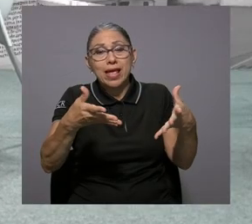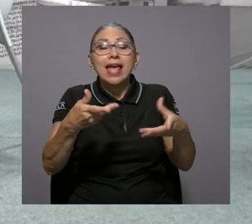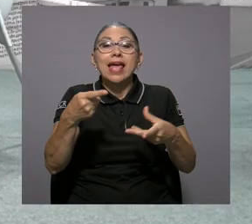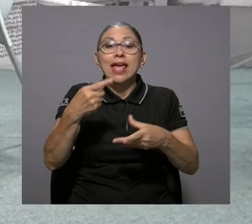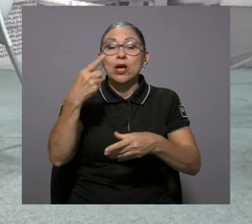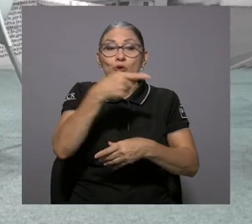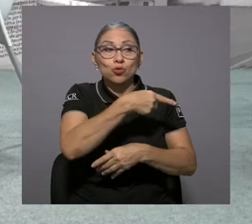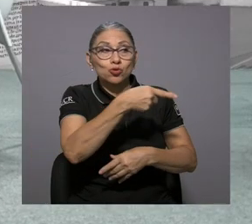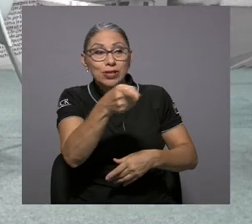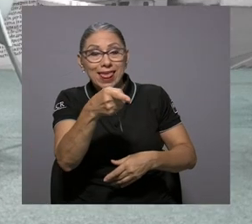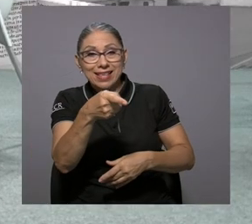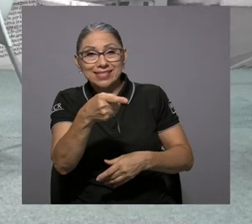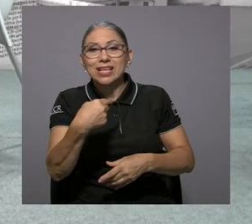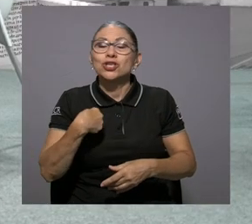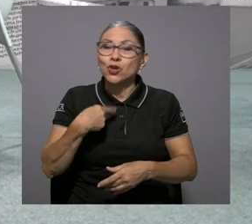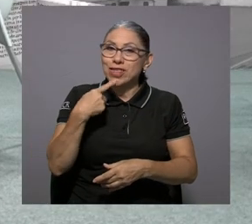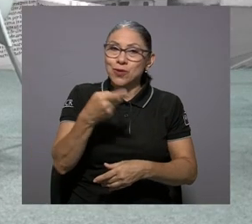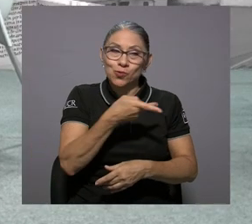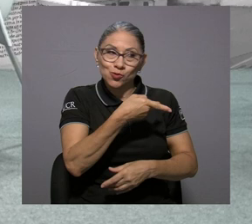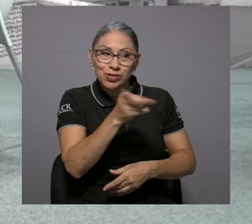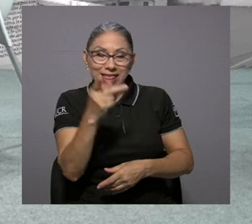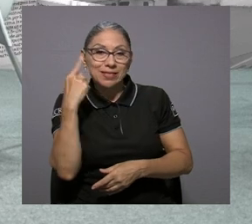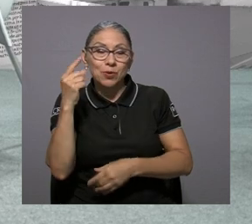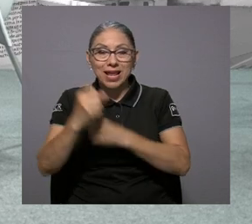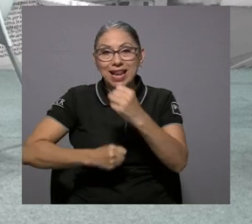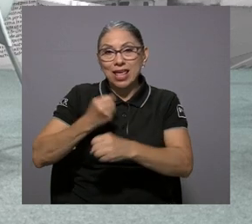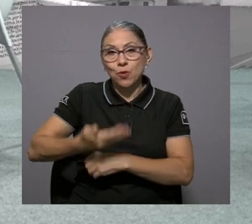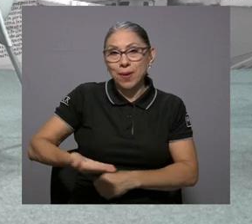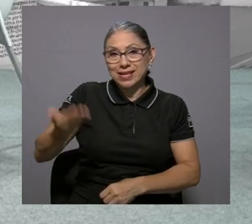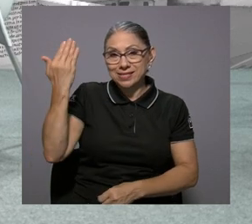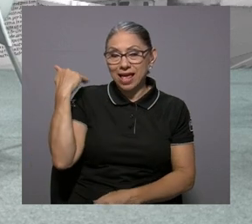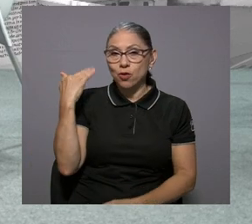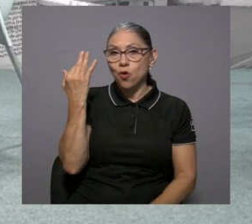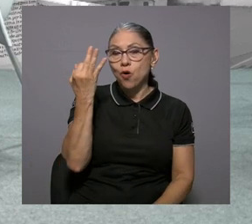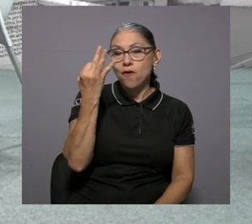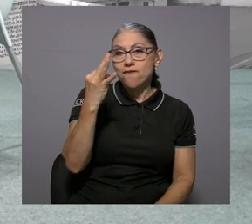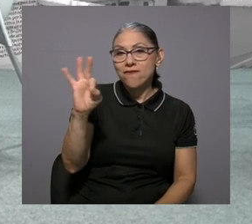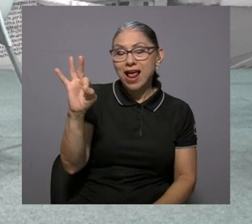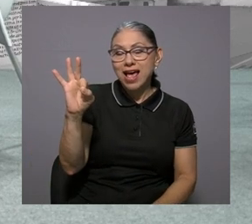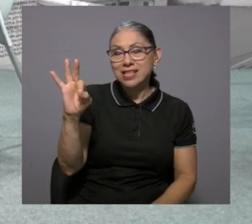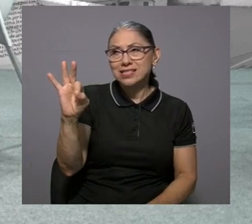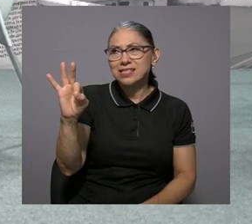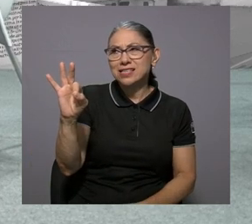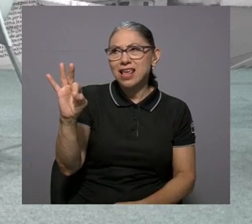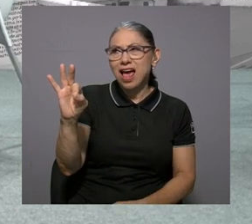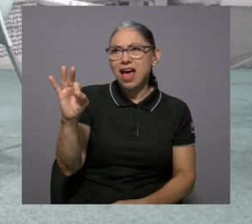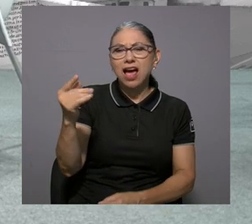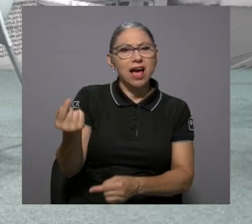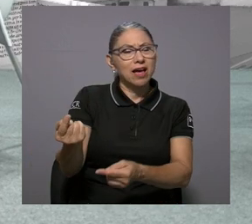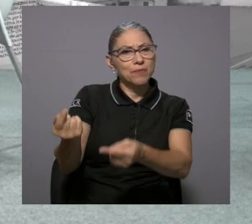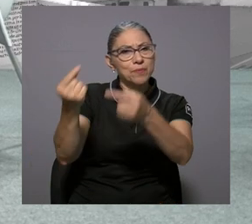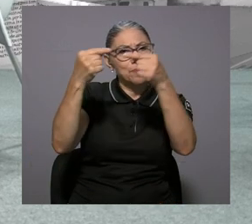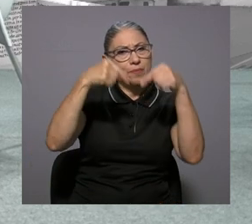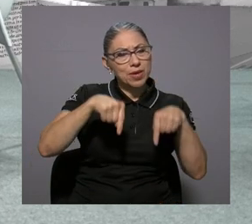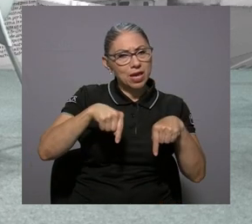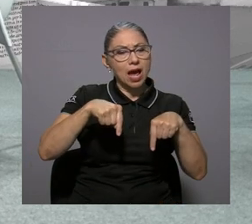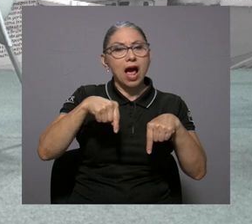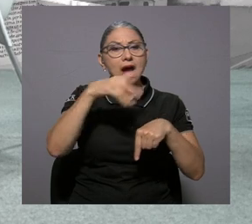digo ustedes porque Francia vino a Costa Rica una iniciativa